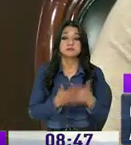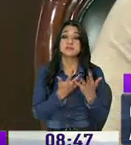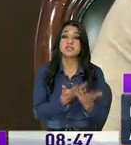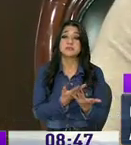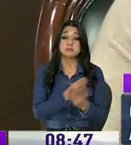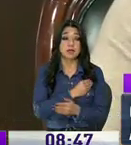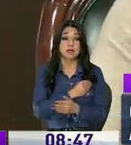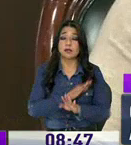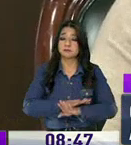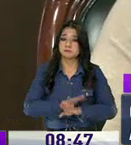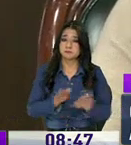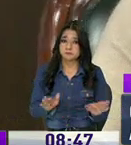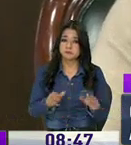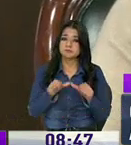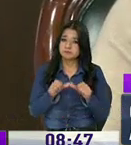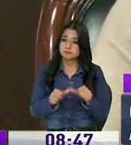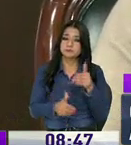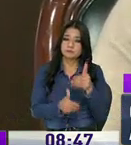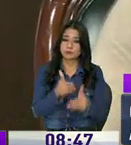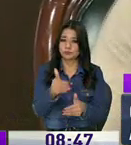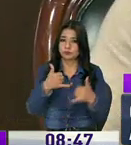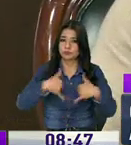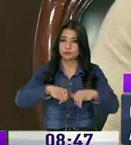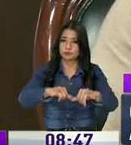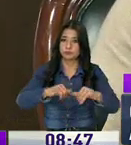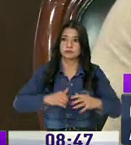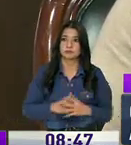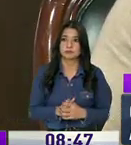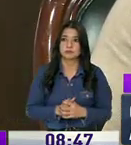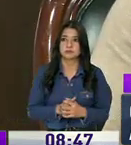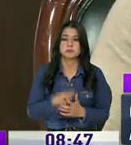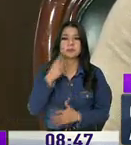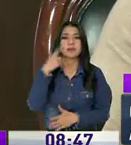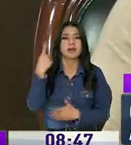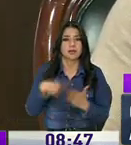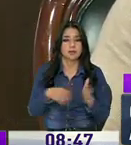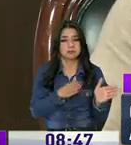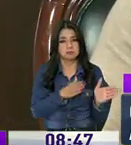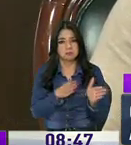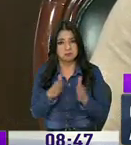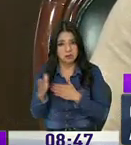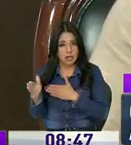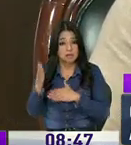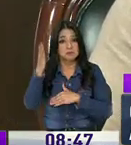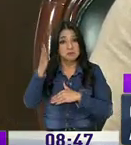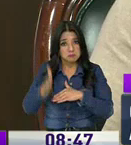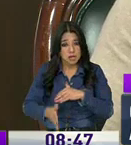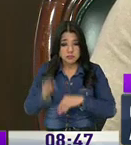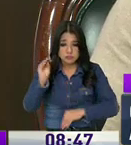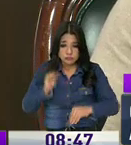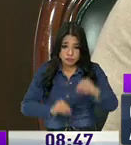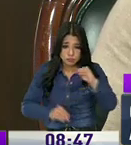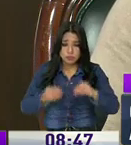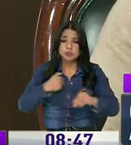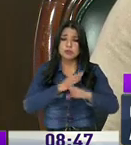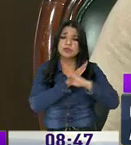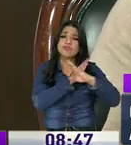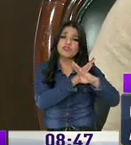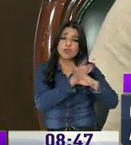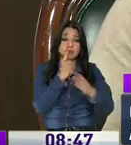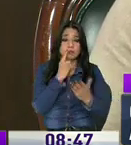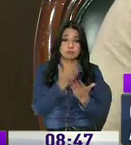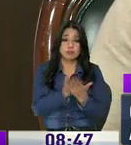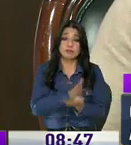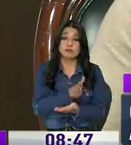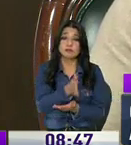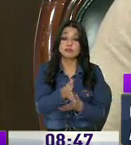expectativa de aquello para seguir el debido proceso, para proceder a preparar en el plazo previsto la defensa y acudir a la